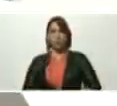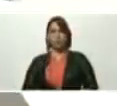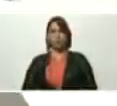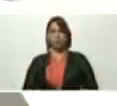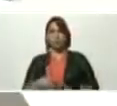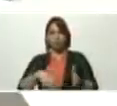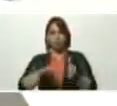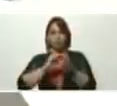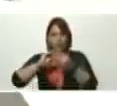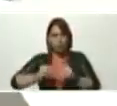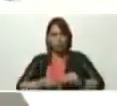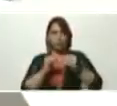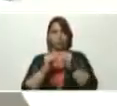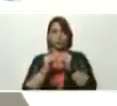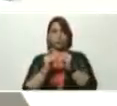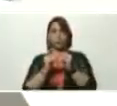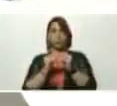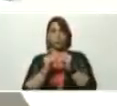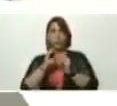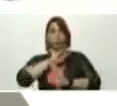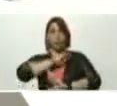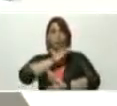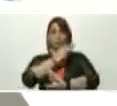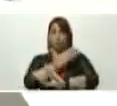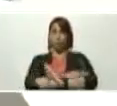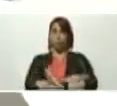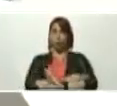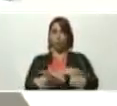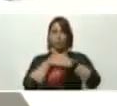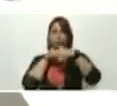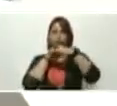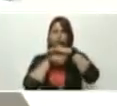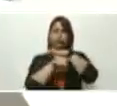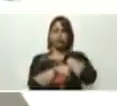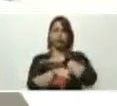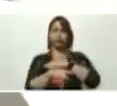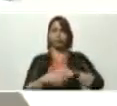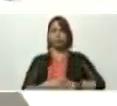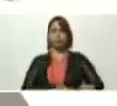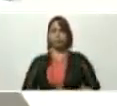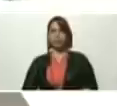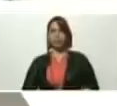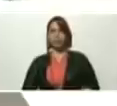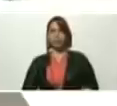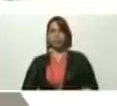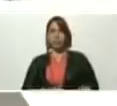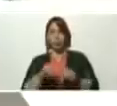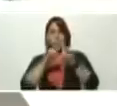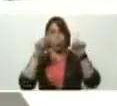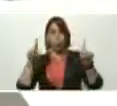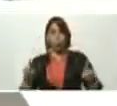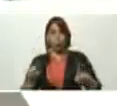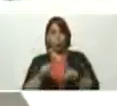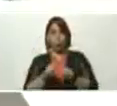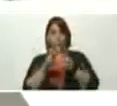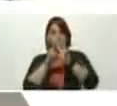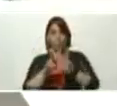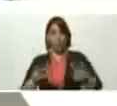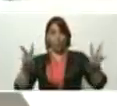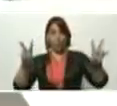relanzamiento para un fortalecimiento interno, interino, de los cuadrantes de paz desde el punto de